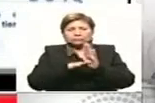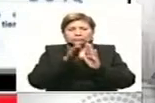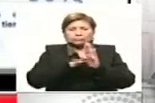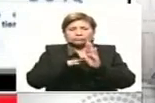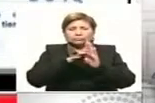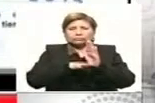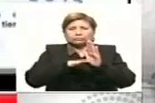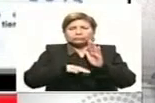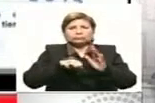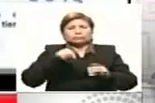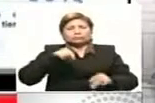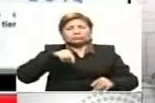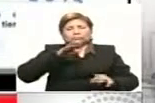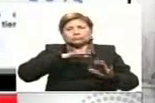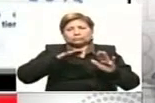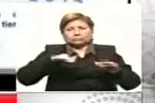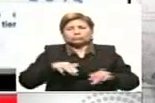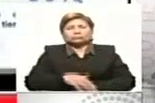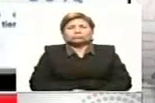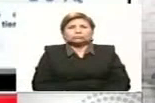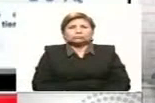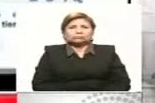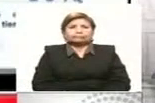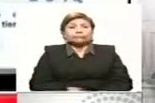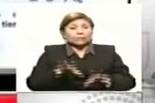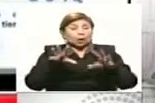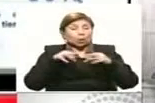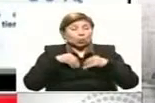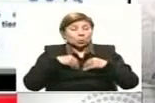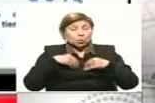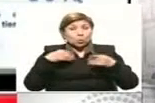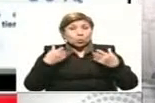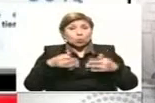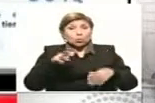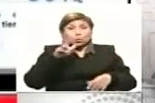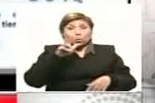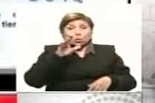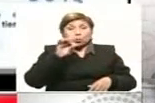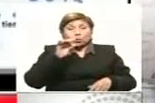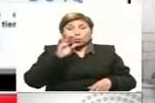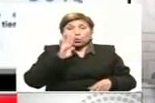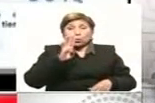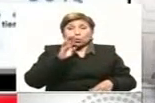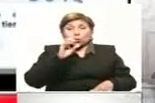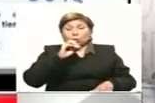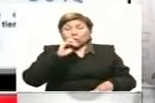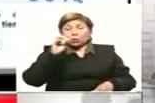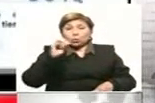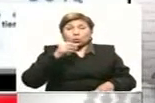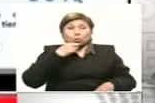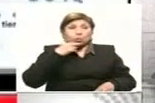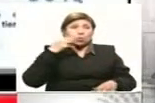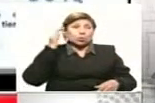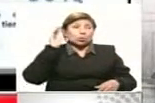nuestros niños en el país. Aceptar una meta de 38 o 40% nos parece